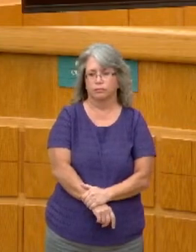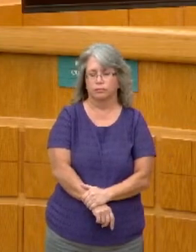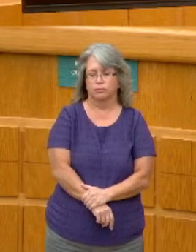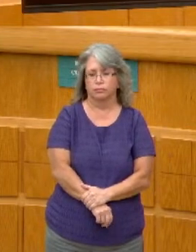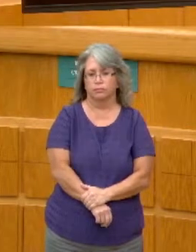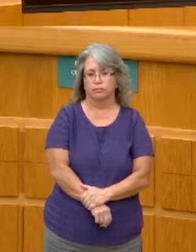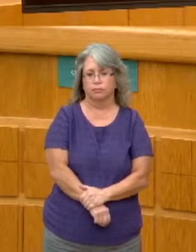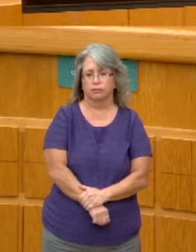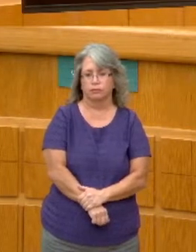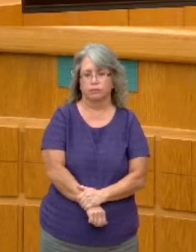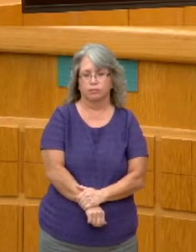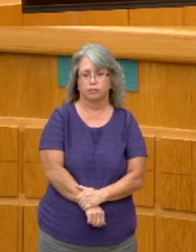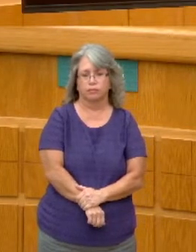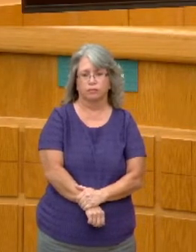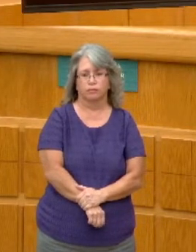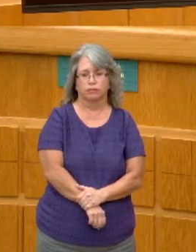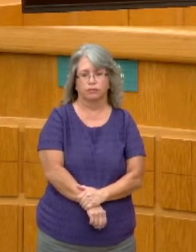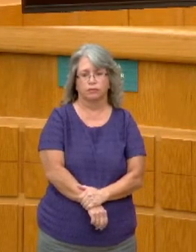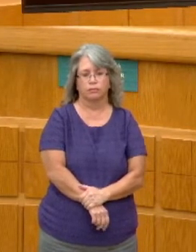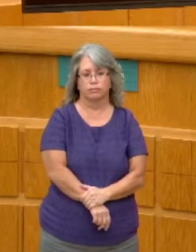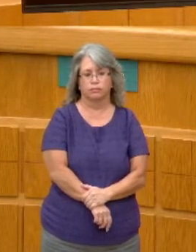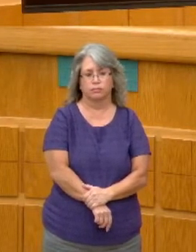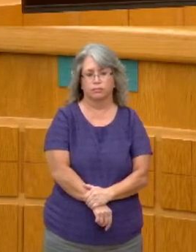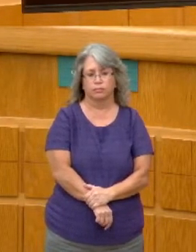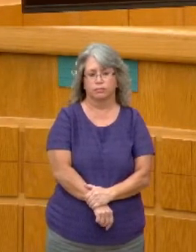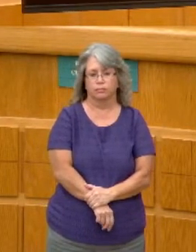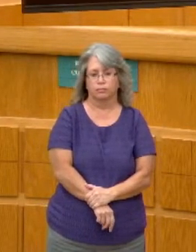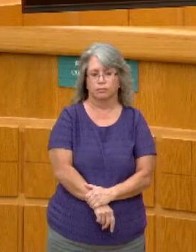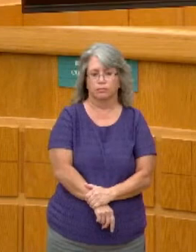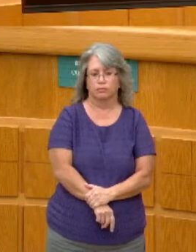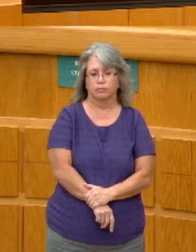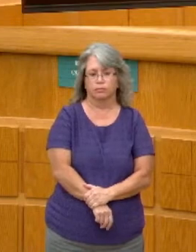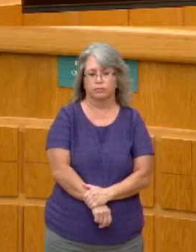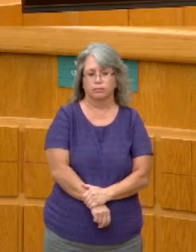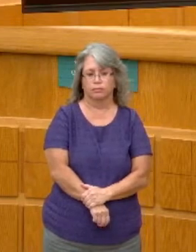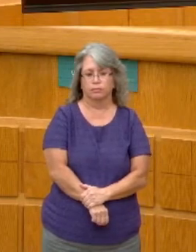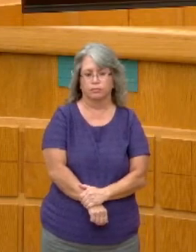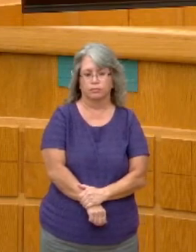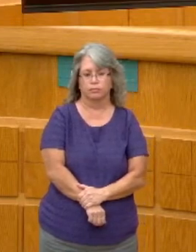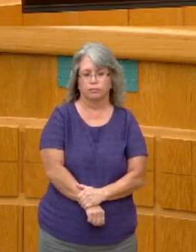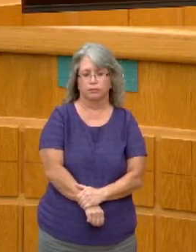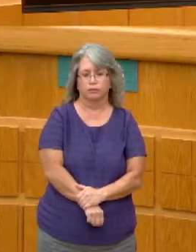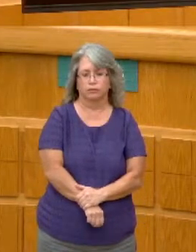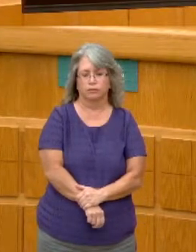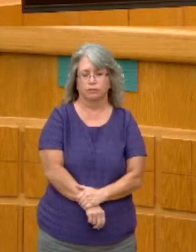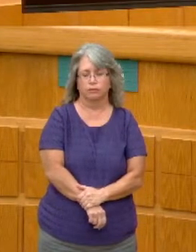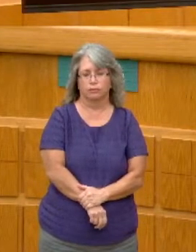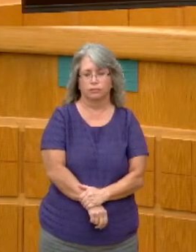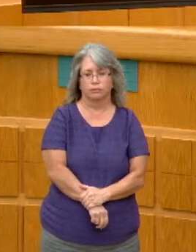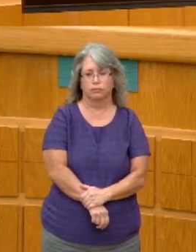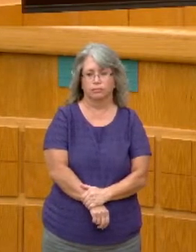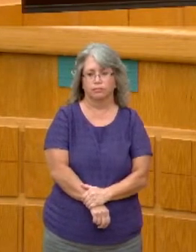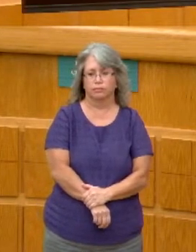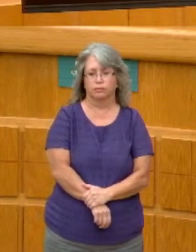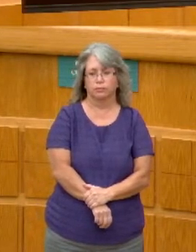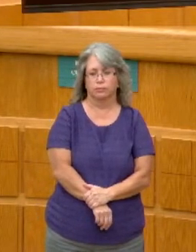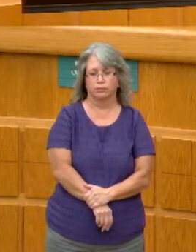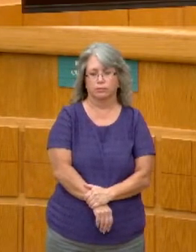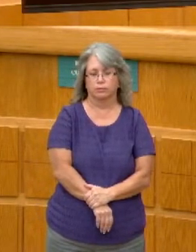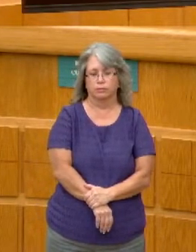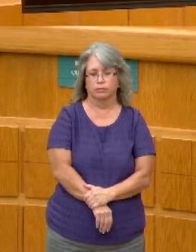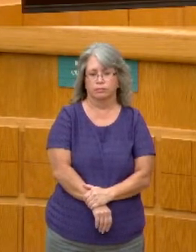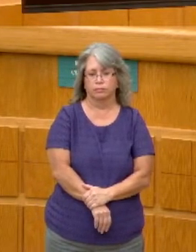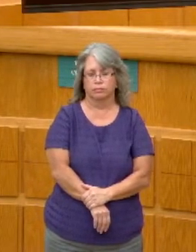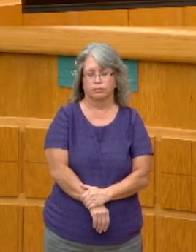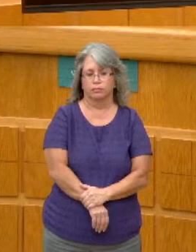proveedores de atención médica, residentes de centros de atención a largo plazo y para adultos mayores. La recomendación es recibir un